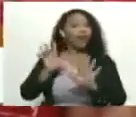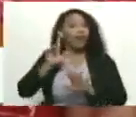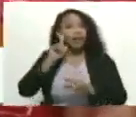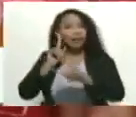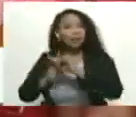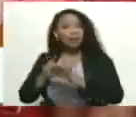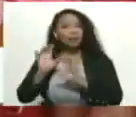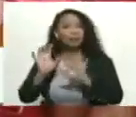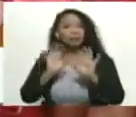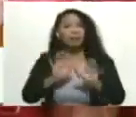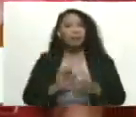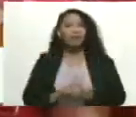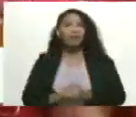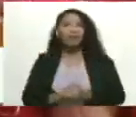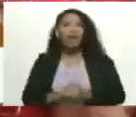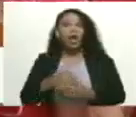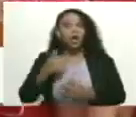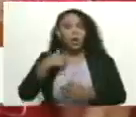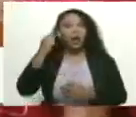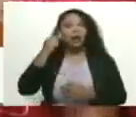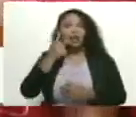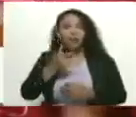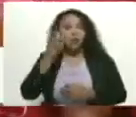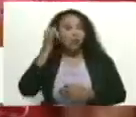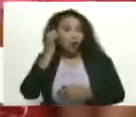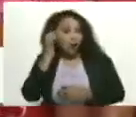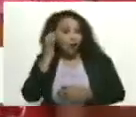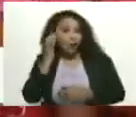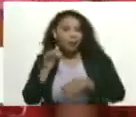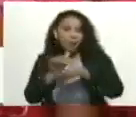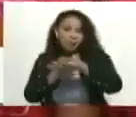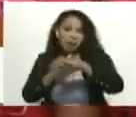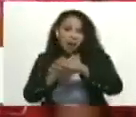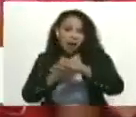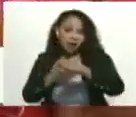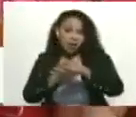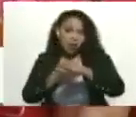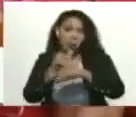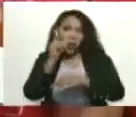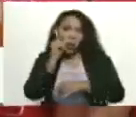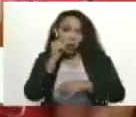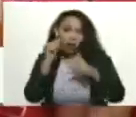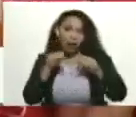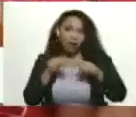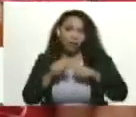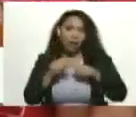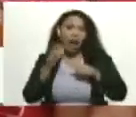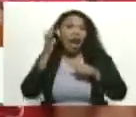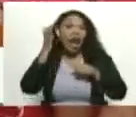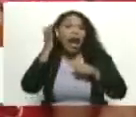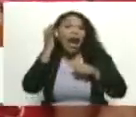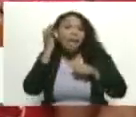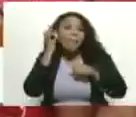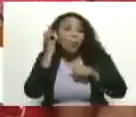Yo lo vi de aquí. Yo digo las mujeres, porque las mujeres, perdónenme, los caballeros que están aquí. Las mujeres son más...